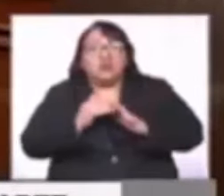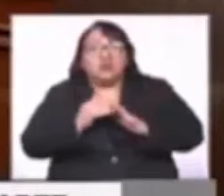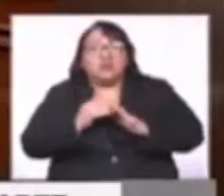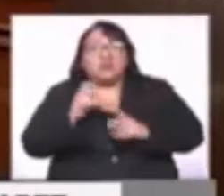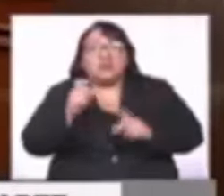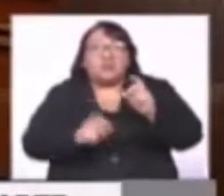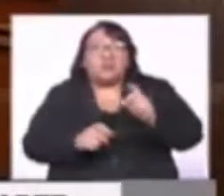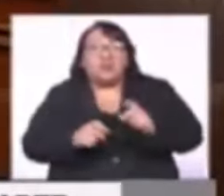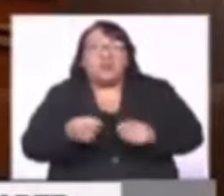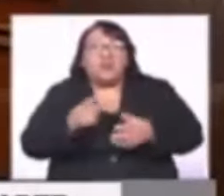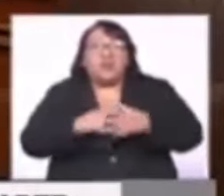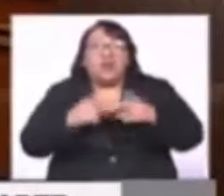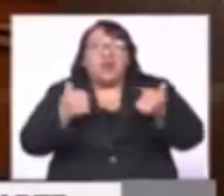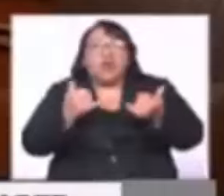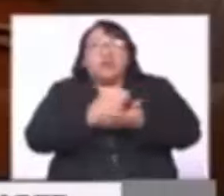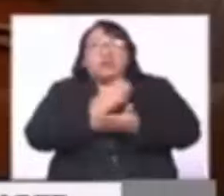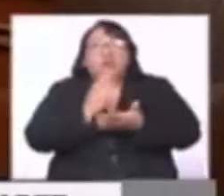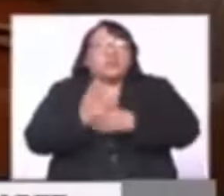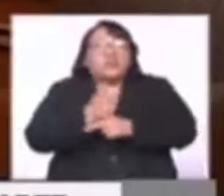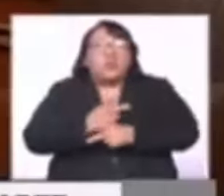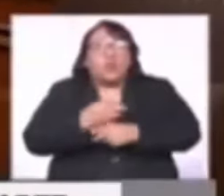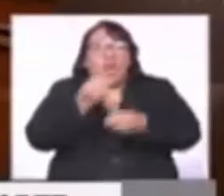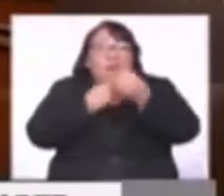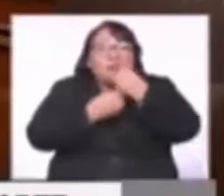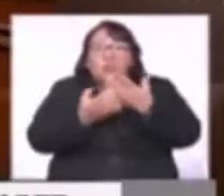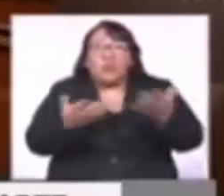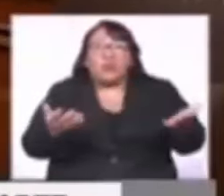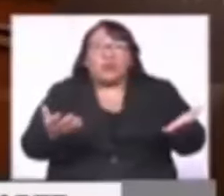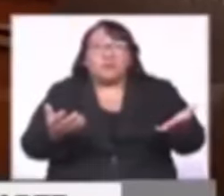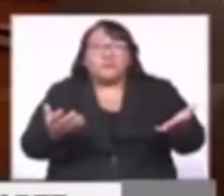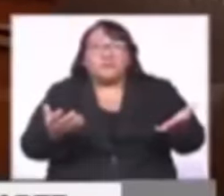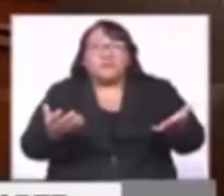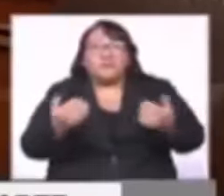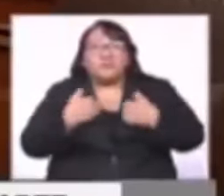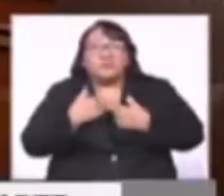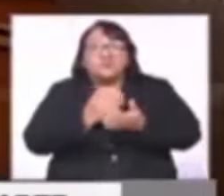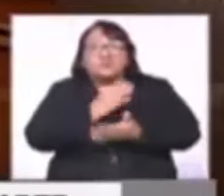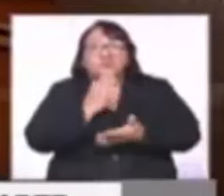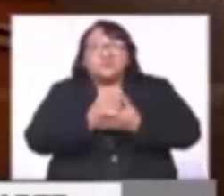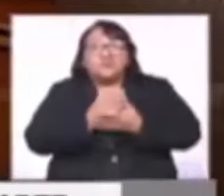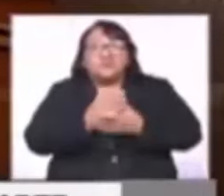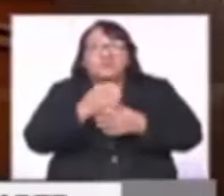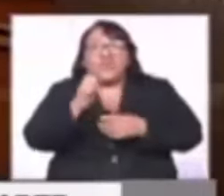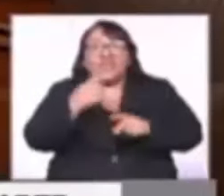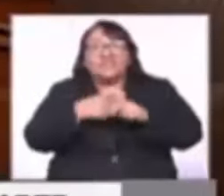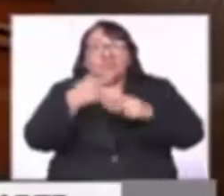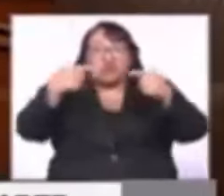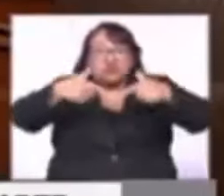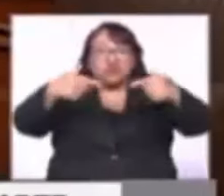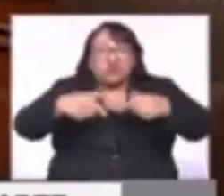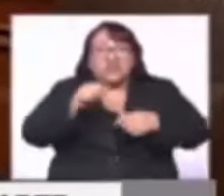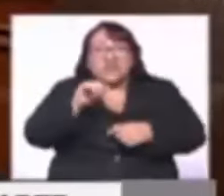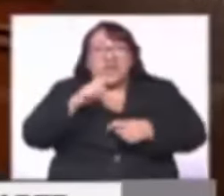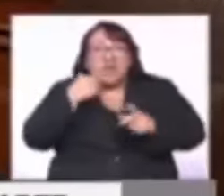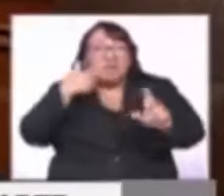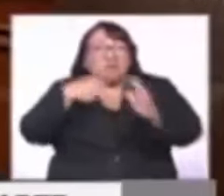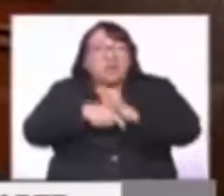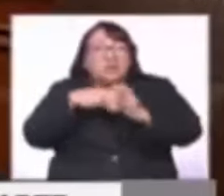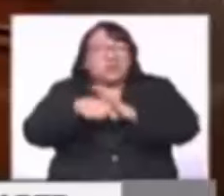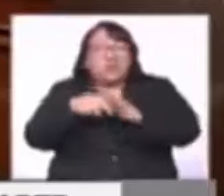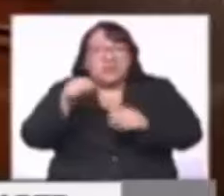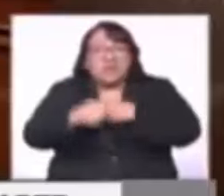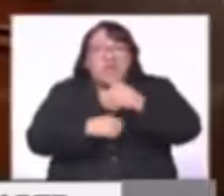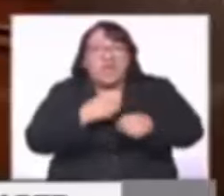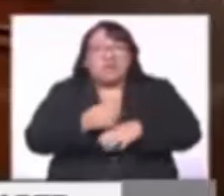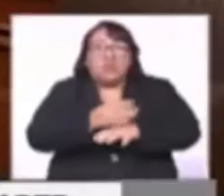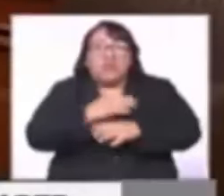de personas que se encuentran en situación de inseguridad alimentaria. Tenemos problemas de extorsión y sicariato que se han incrementado en el último año y medio